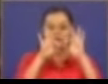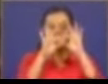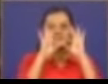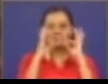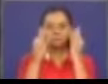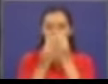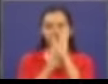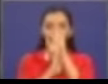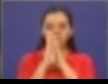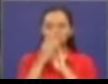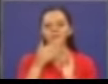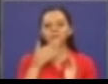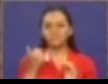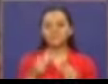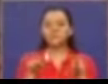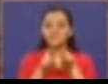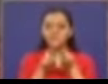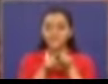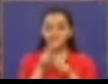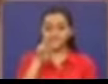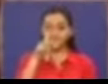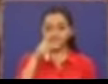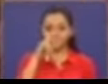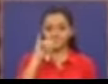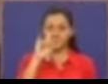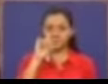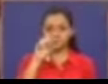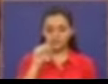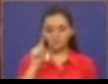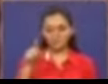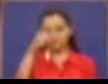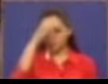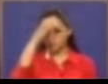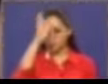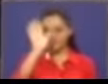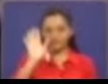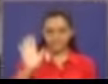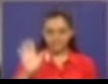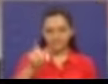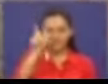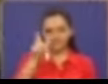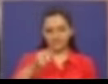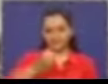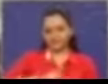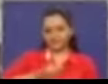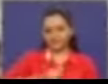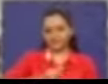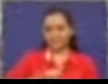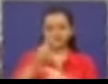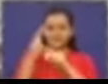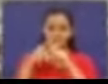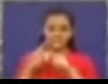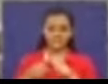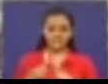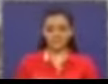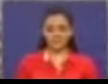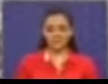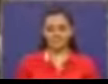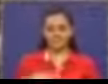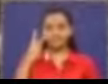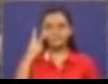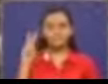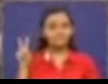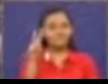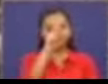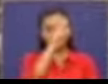familias. Así Archidona se levanta en medio de su cultura, gente laboriosa y hermosos paisajes que le invitan desde